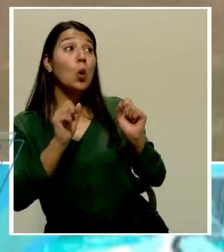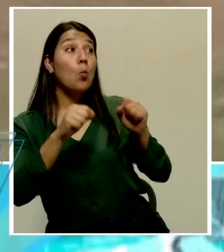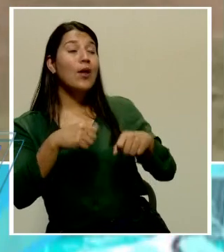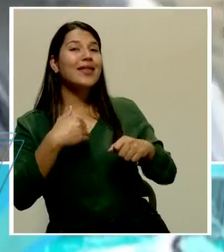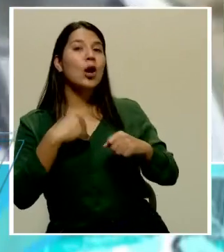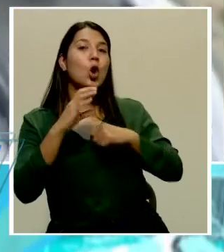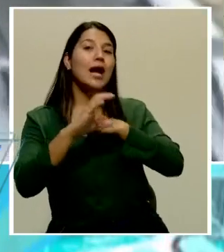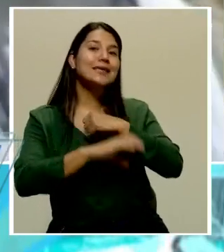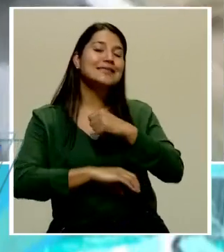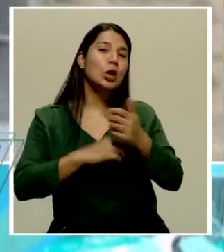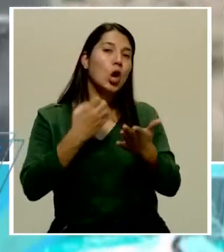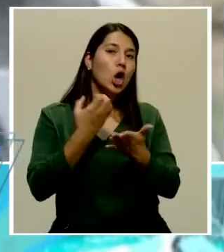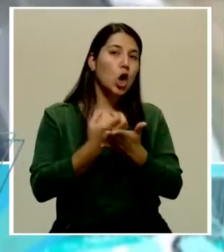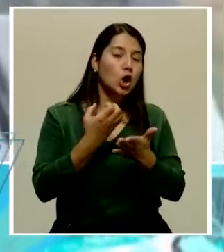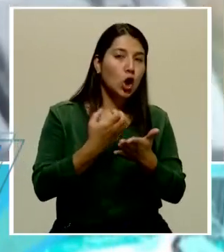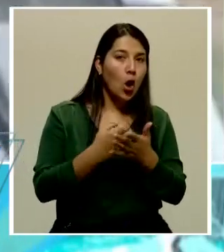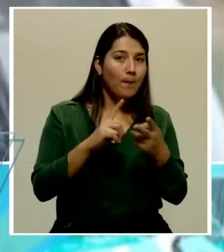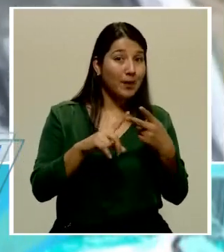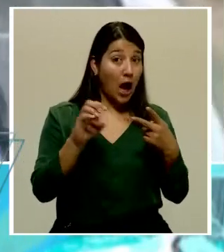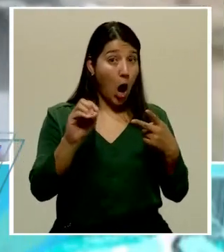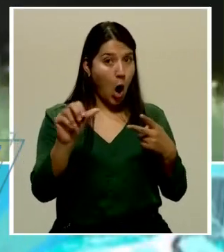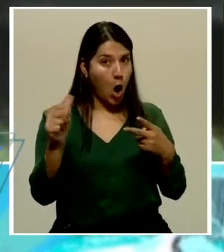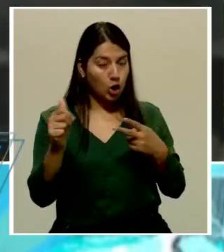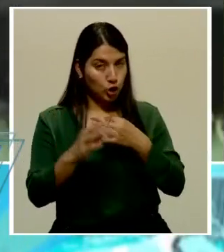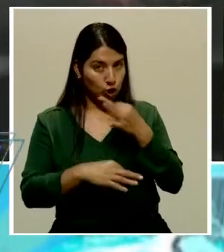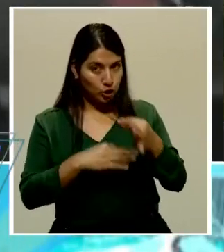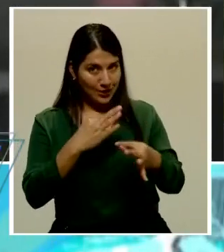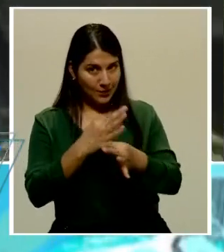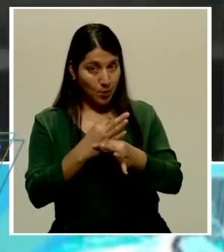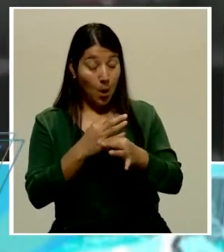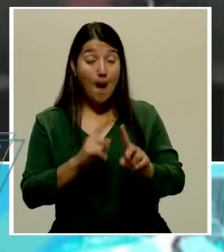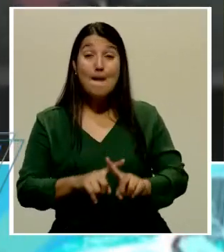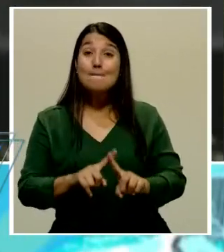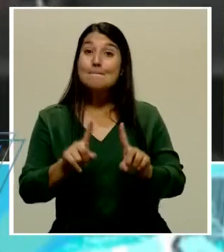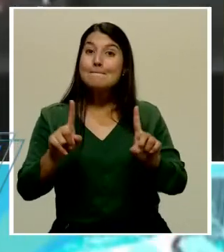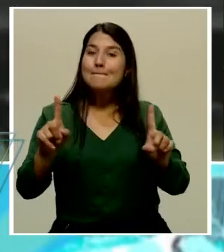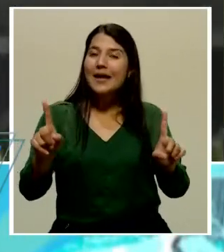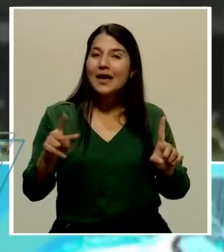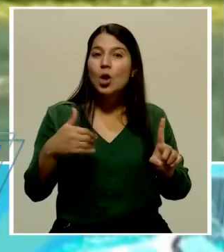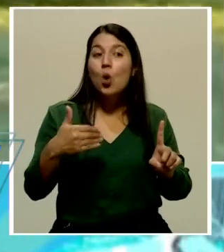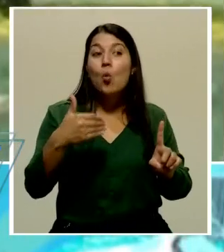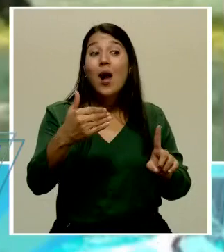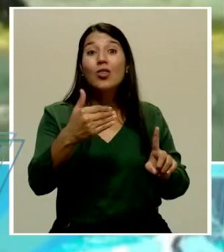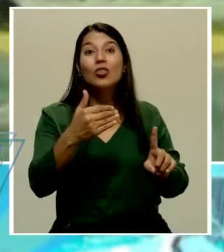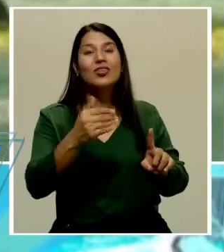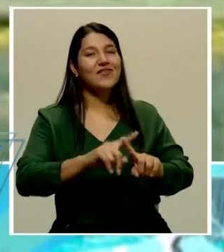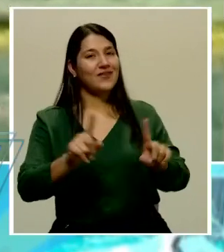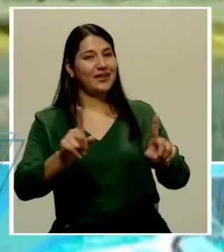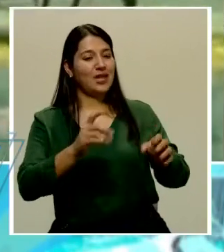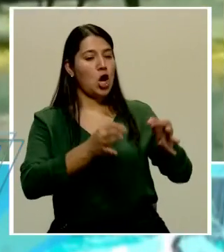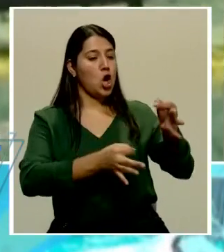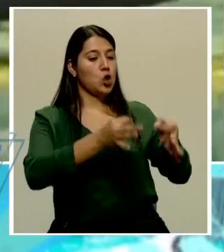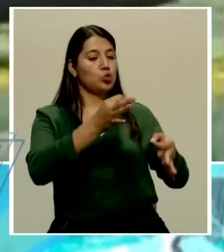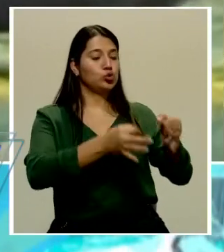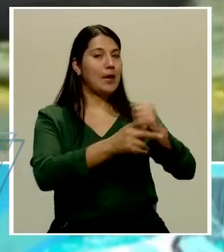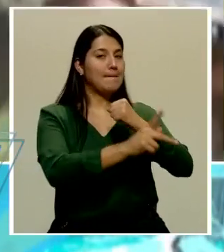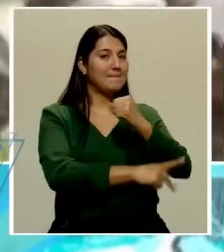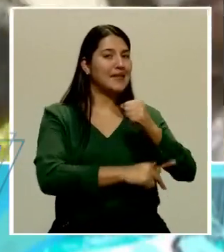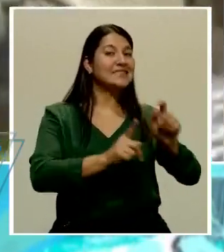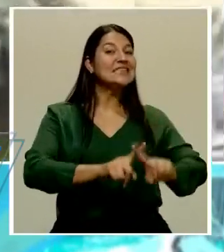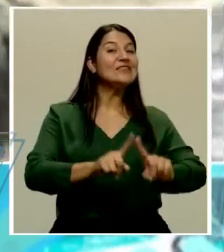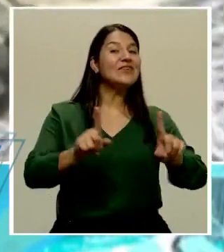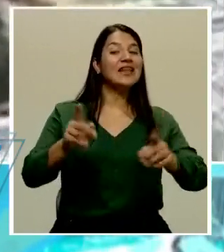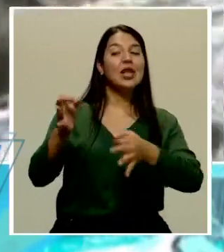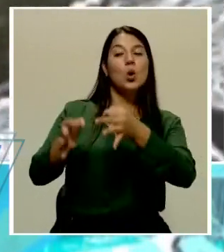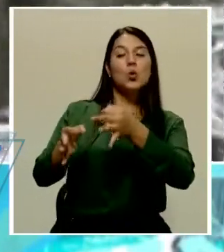económica o de otro tipo, pero hay una diferencia enorme cuando se juzga a personas y son personas las